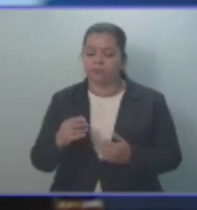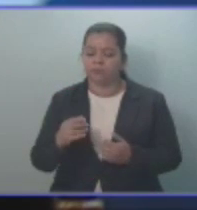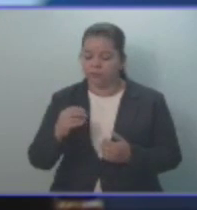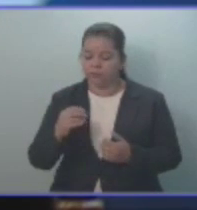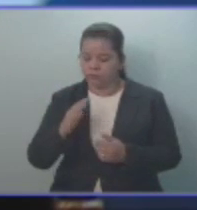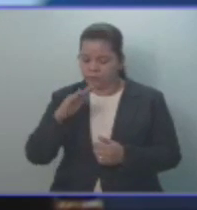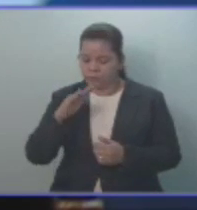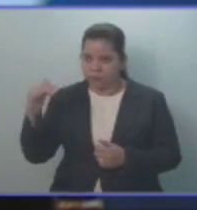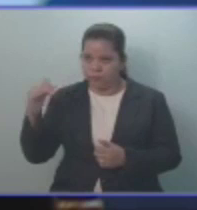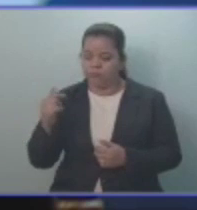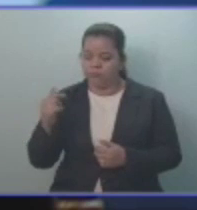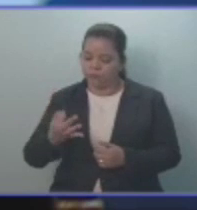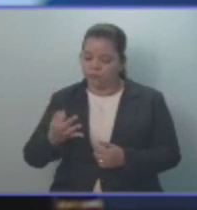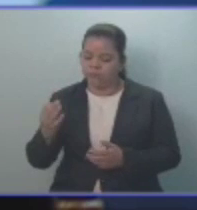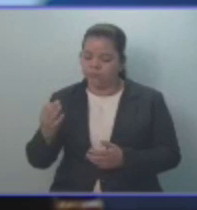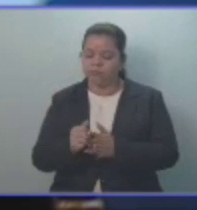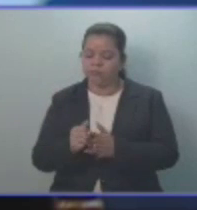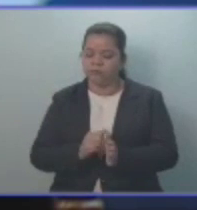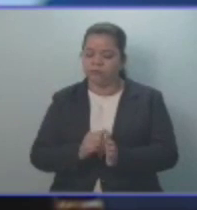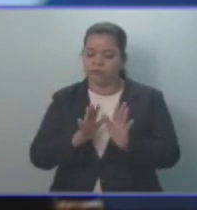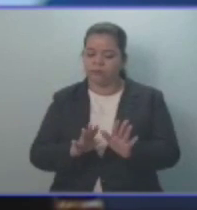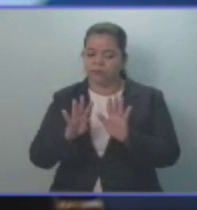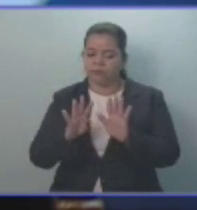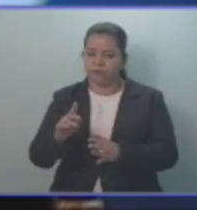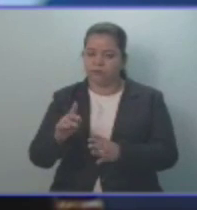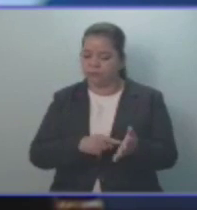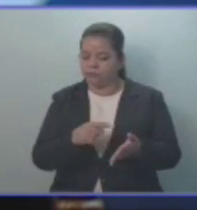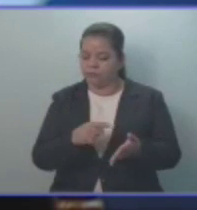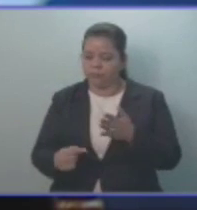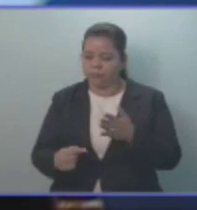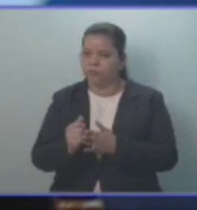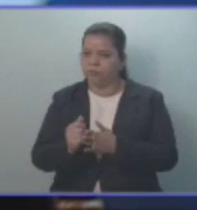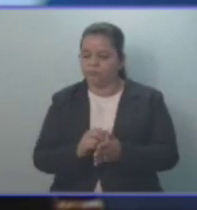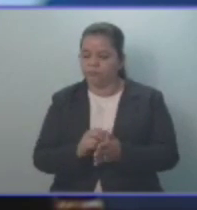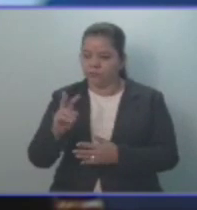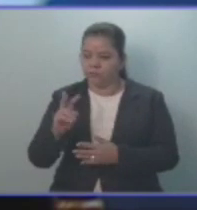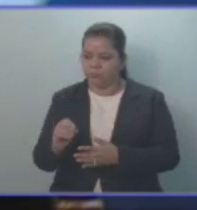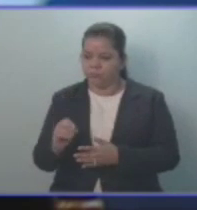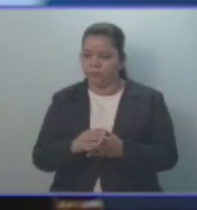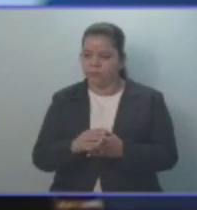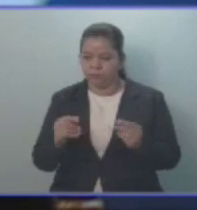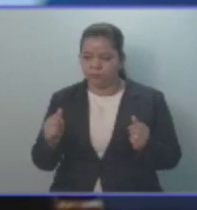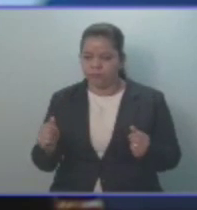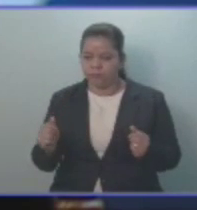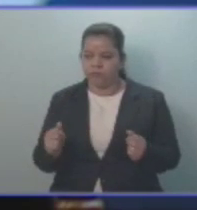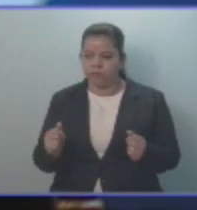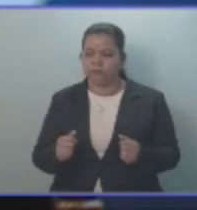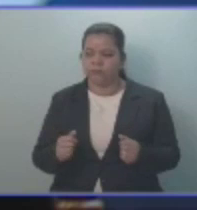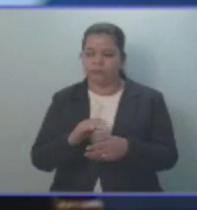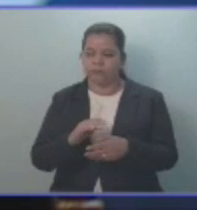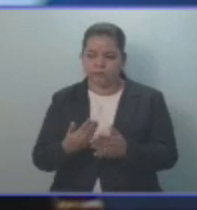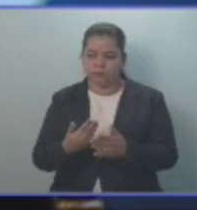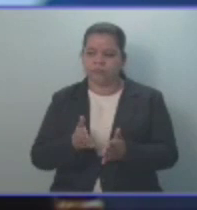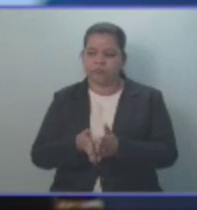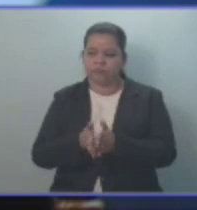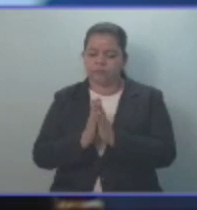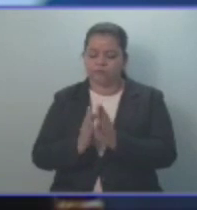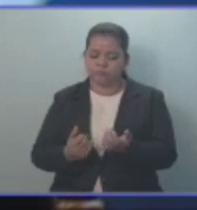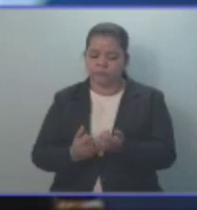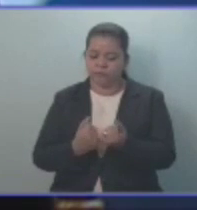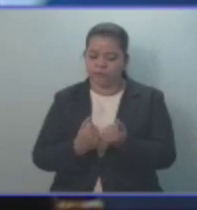requirente. Artículo 19, eliminado. Artículo 20, resultado a la solicitud de